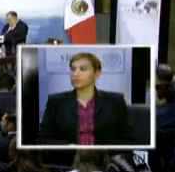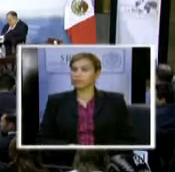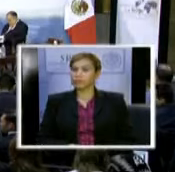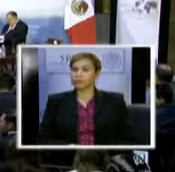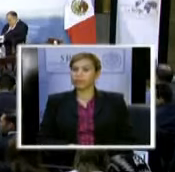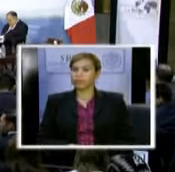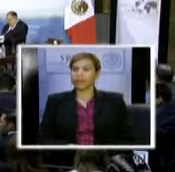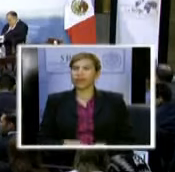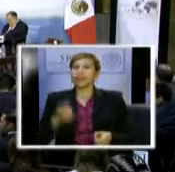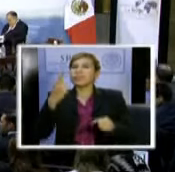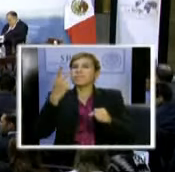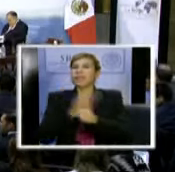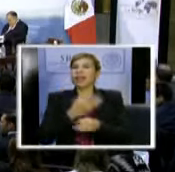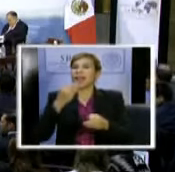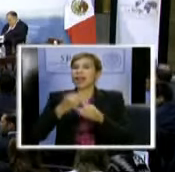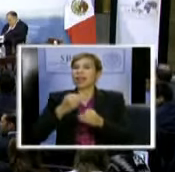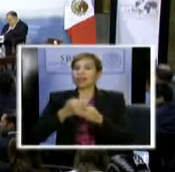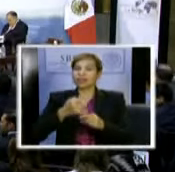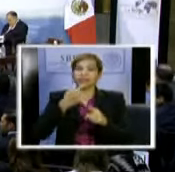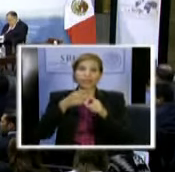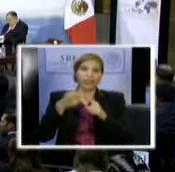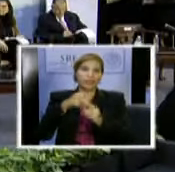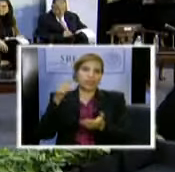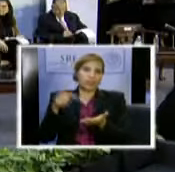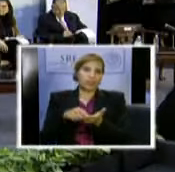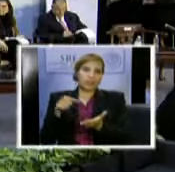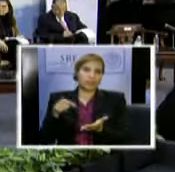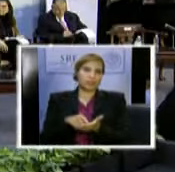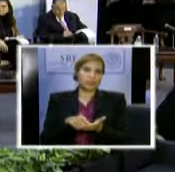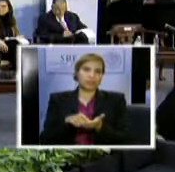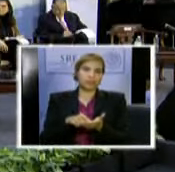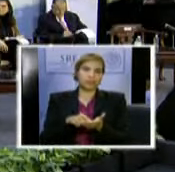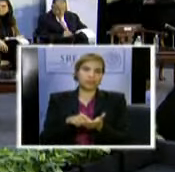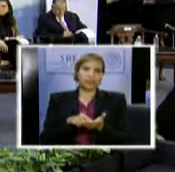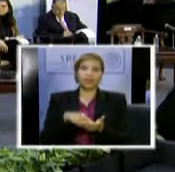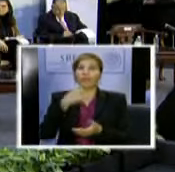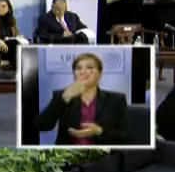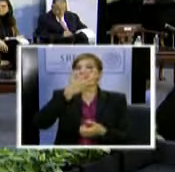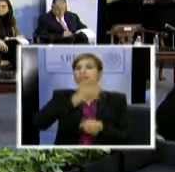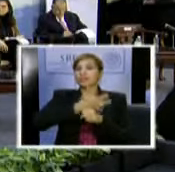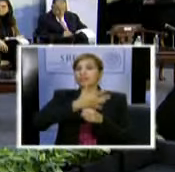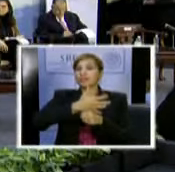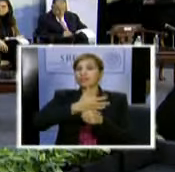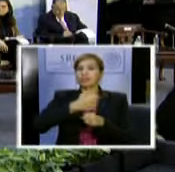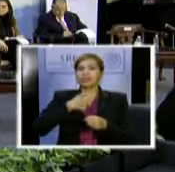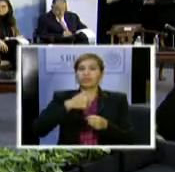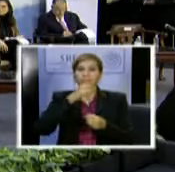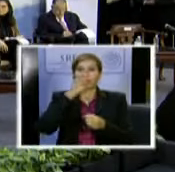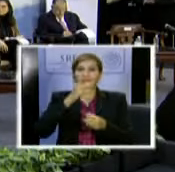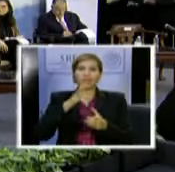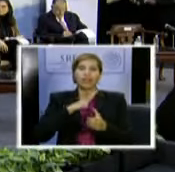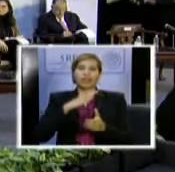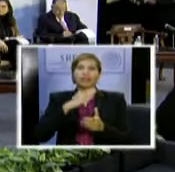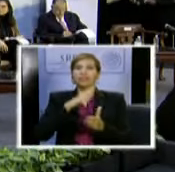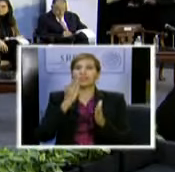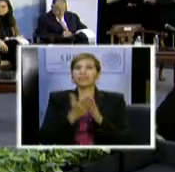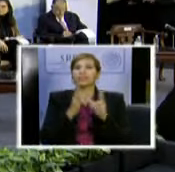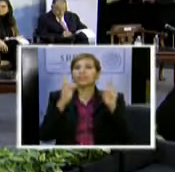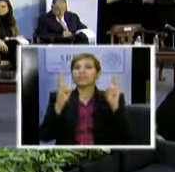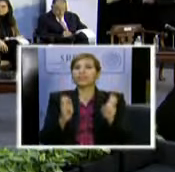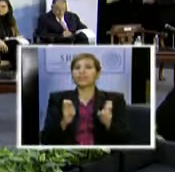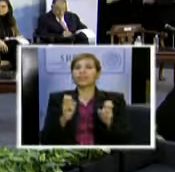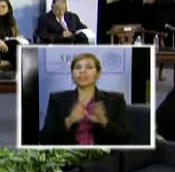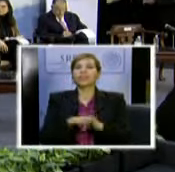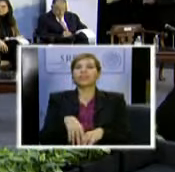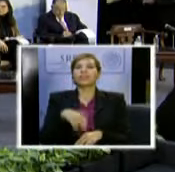Y esto es lo que está sucediendo en muchos lugares de la Unión Americana. Me brinco al tema de